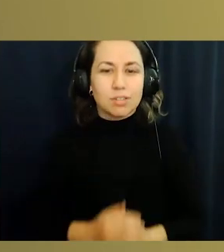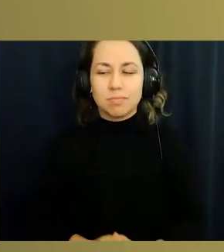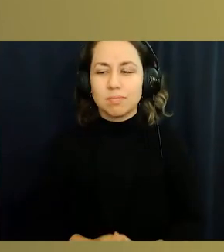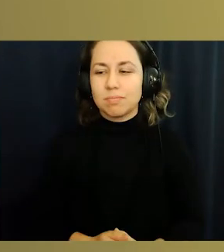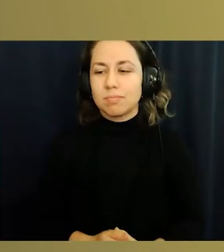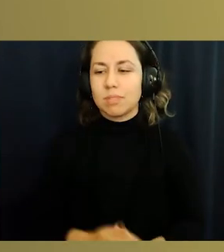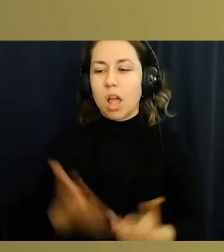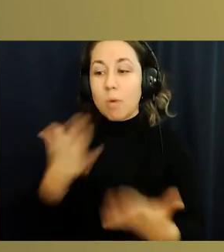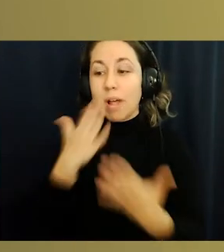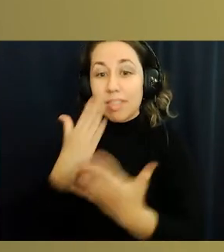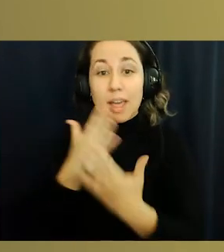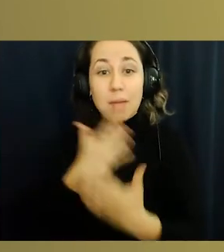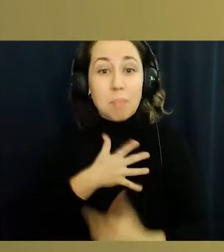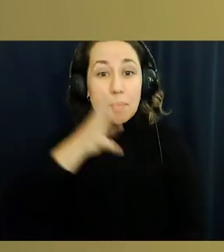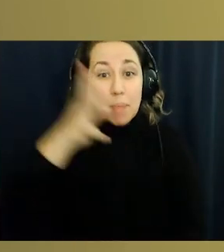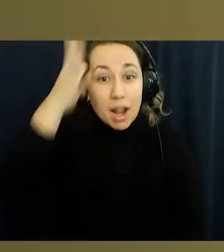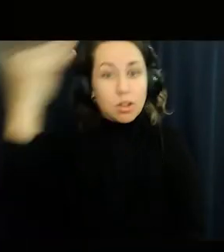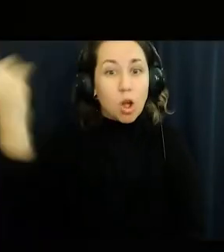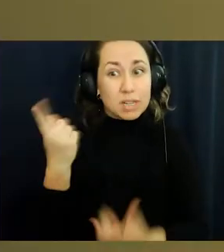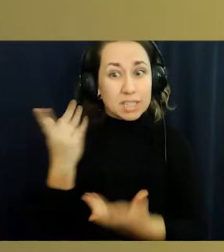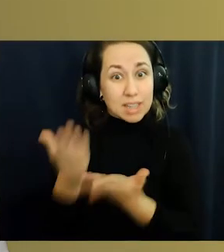por vencida.